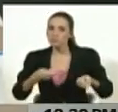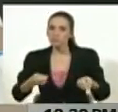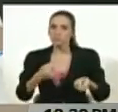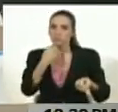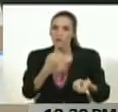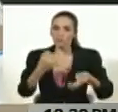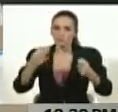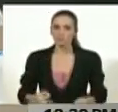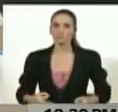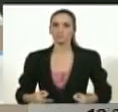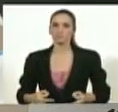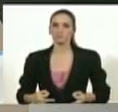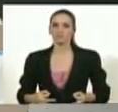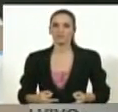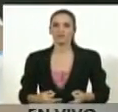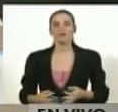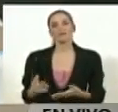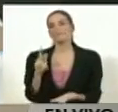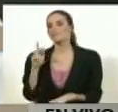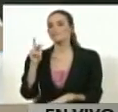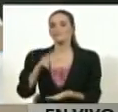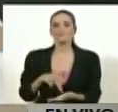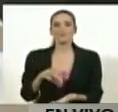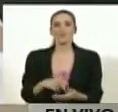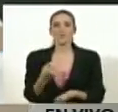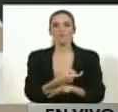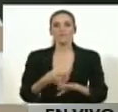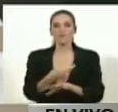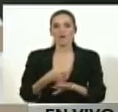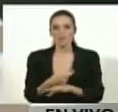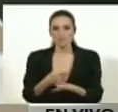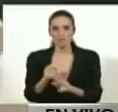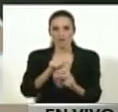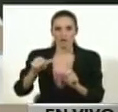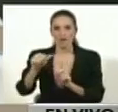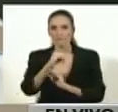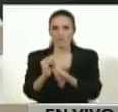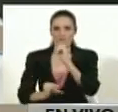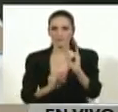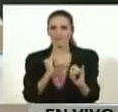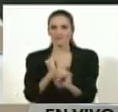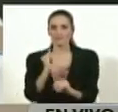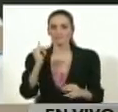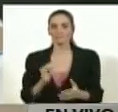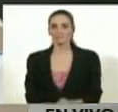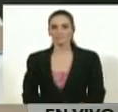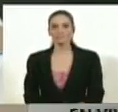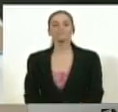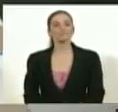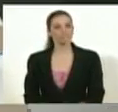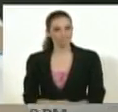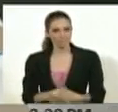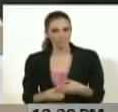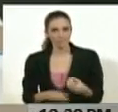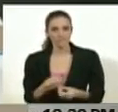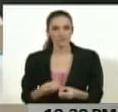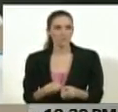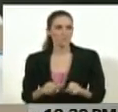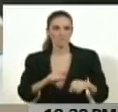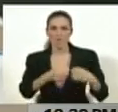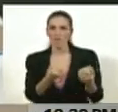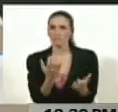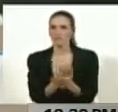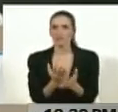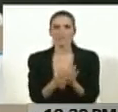justamente la actuación de los gobiernos en el ámbito internacional y que ha sido vulnerado y